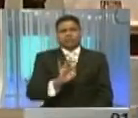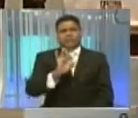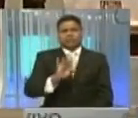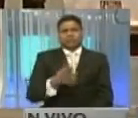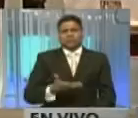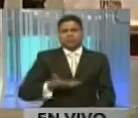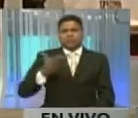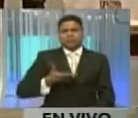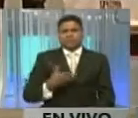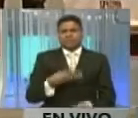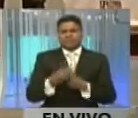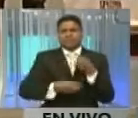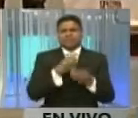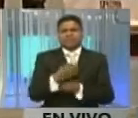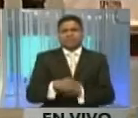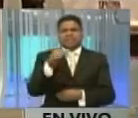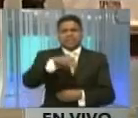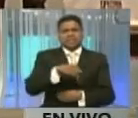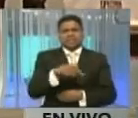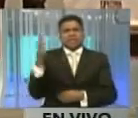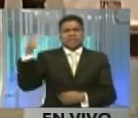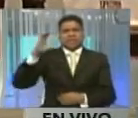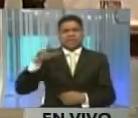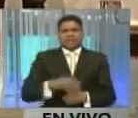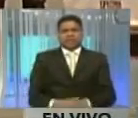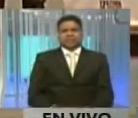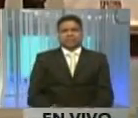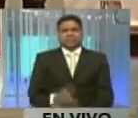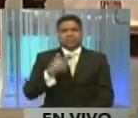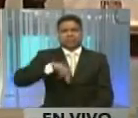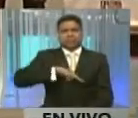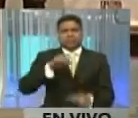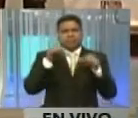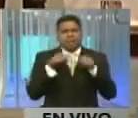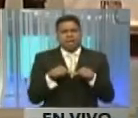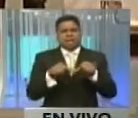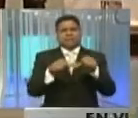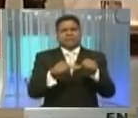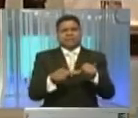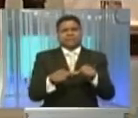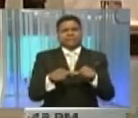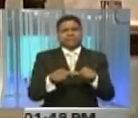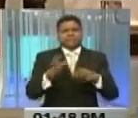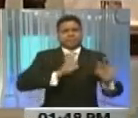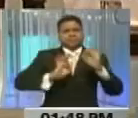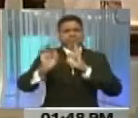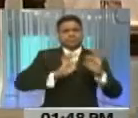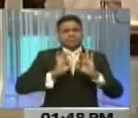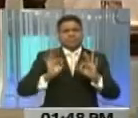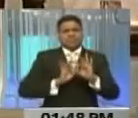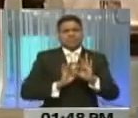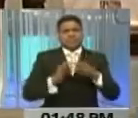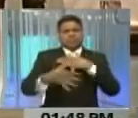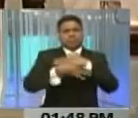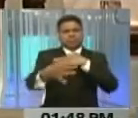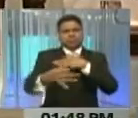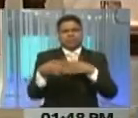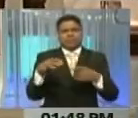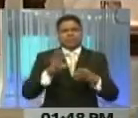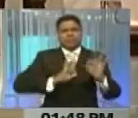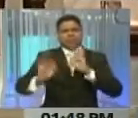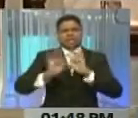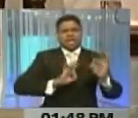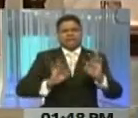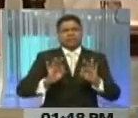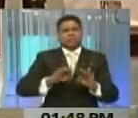de teatro recuperadas en la ciudad de Caracas. Estaremos entonces en los teatros Municipal, Nacional, Principal, Teatro Bolívar, Teatro